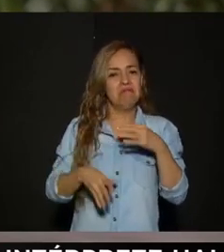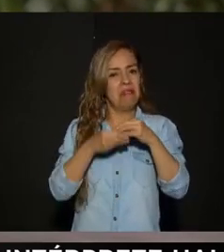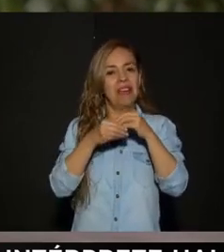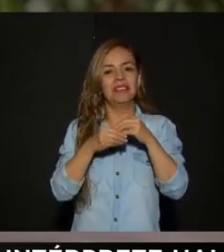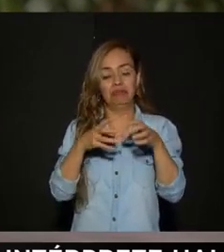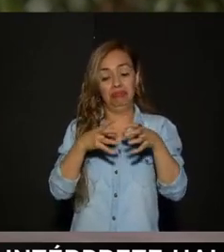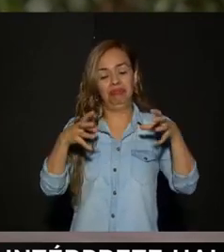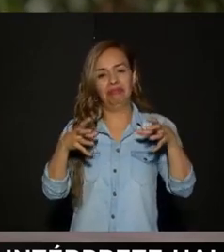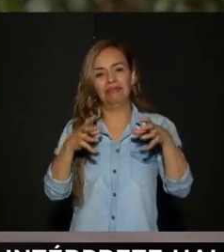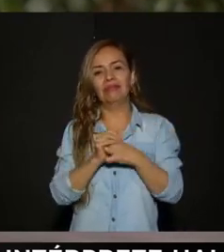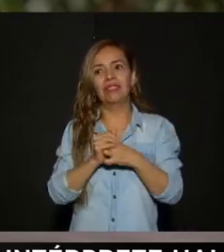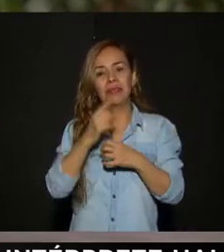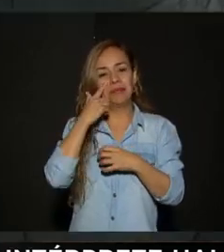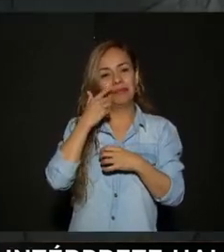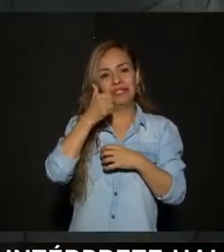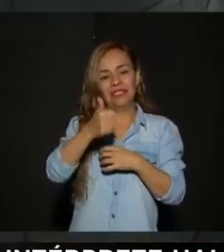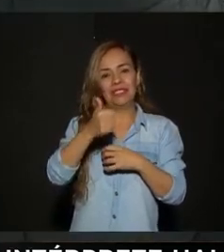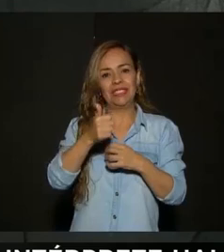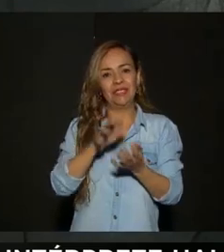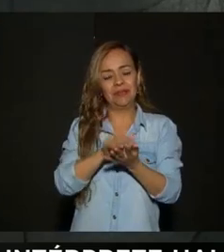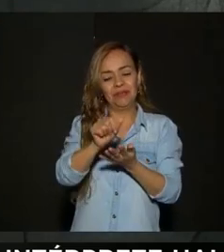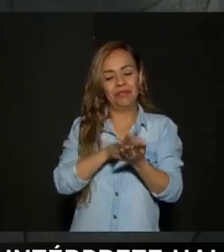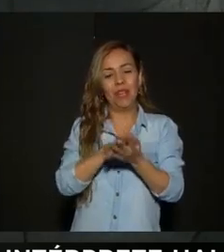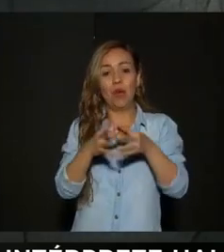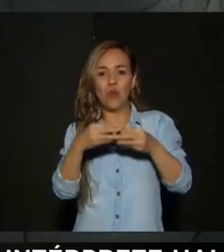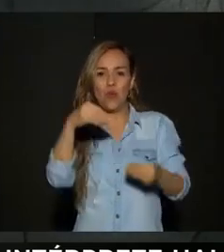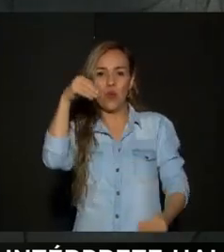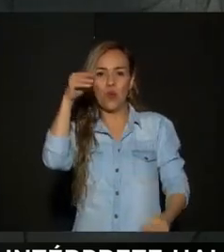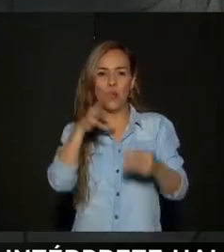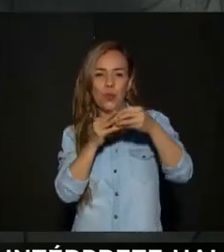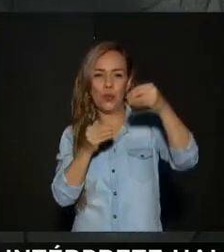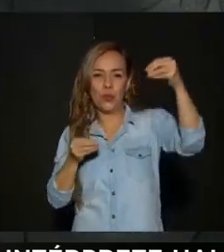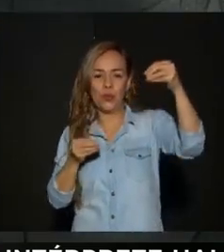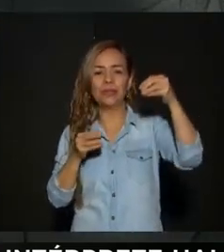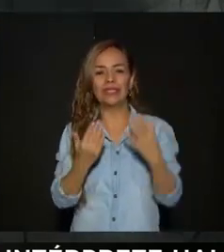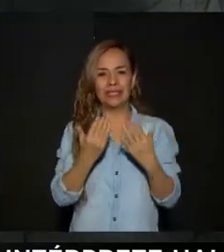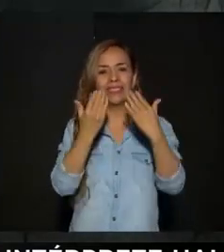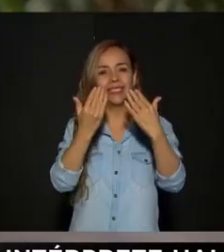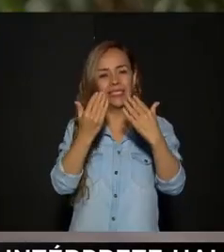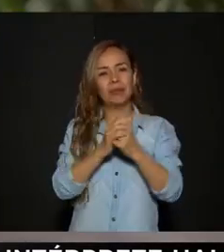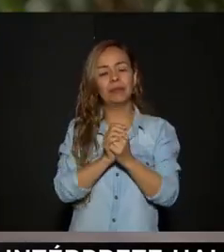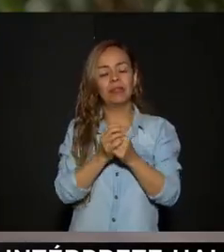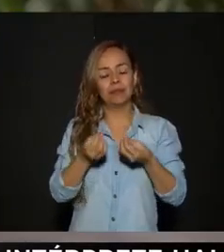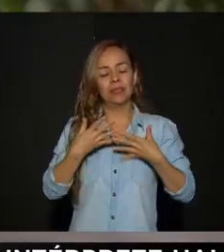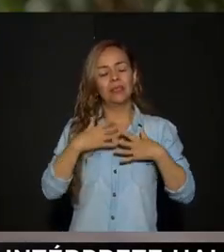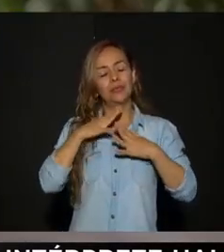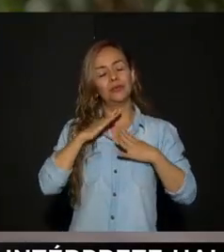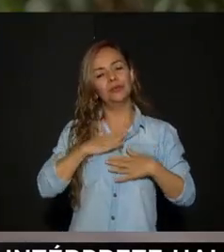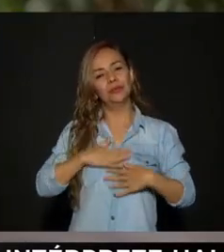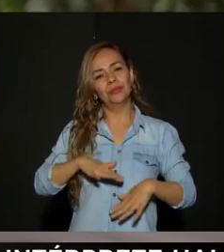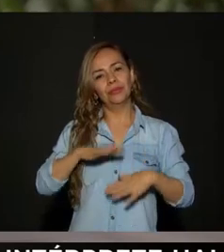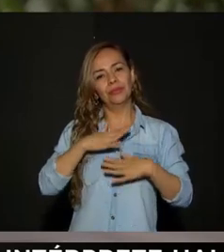quedó nuestra masa elástica, que también sirve de desestresante.